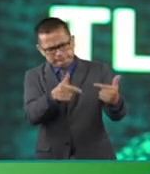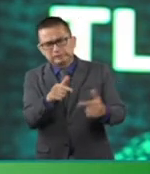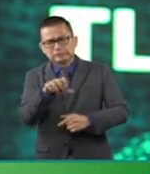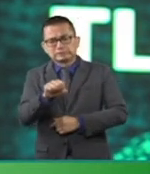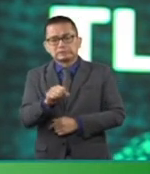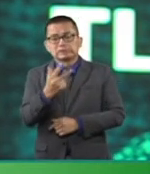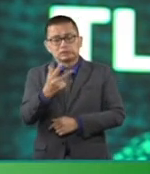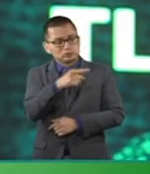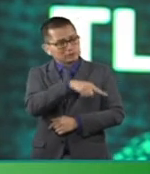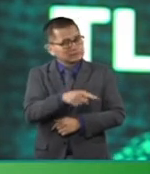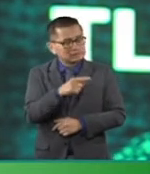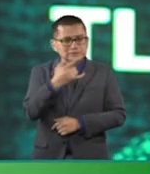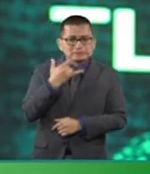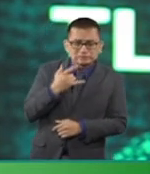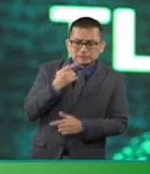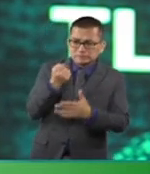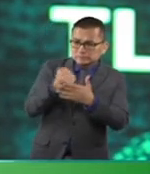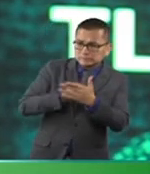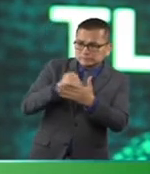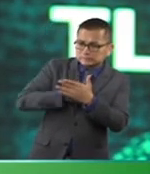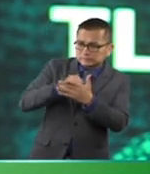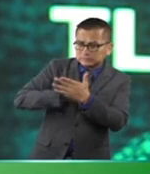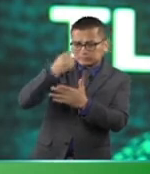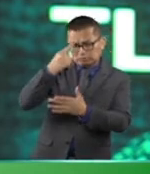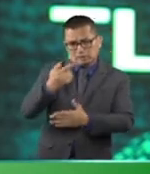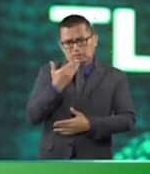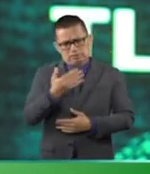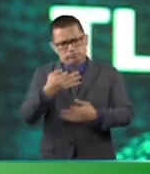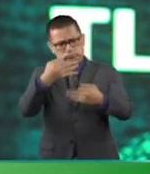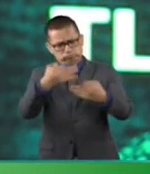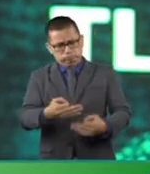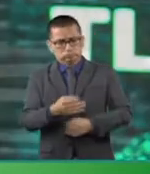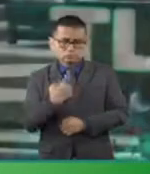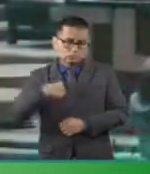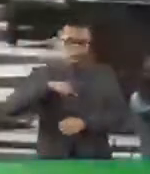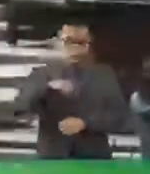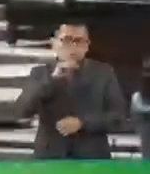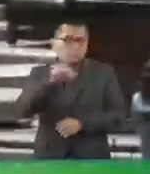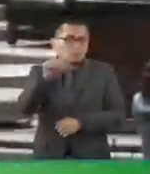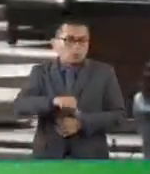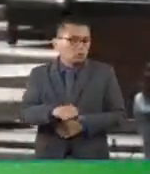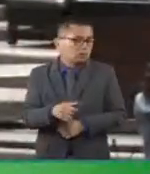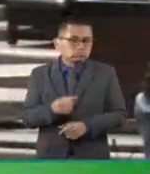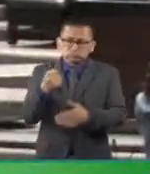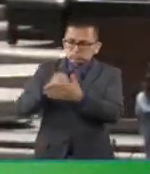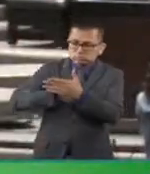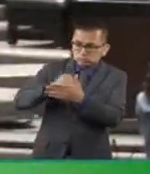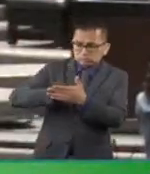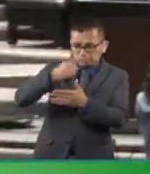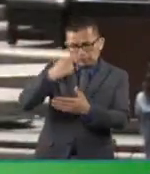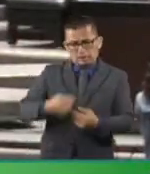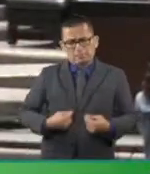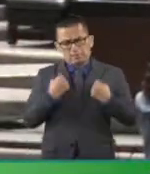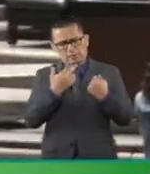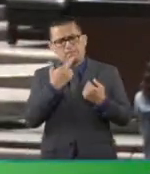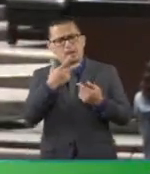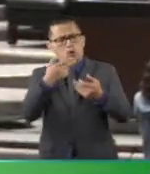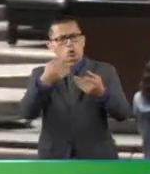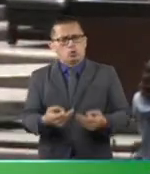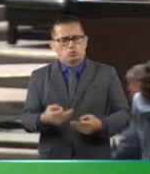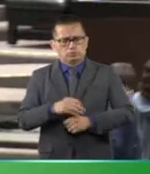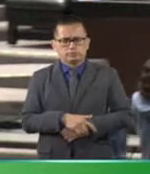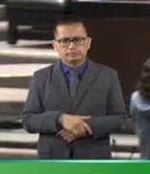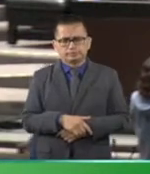democracia hoy también luchamos por más calidad vida Hoy recordamos a las y los jóvenes valientes que se